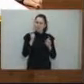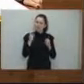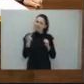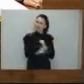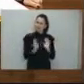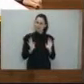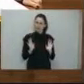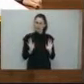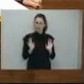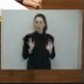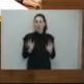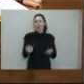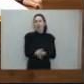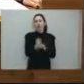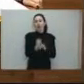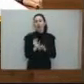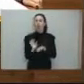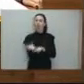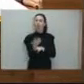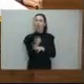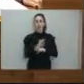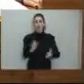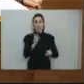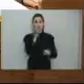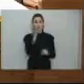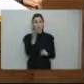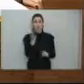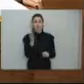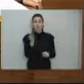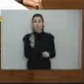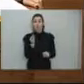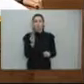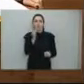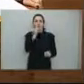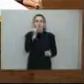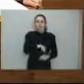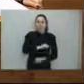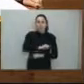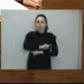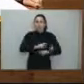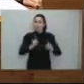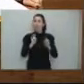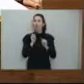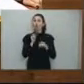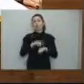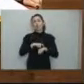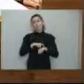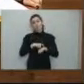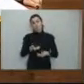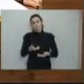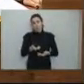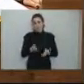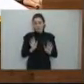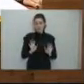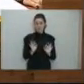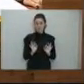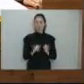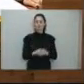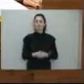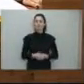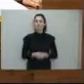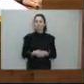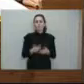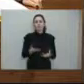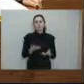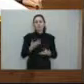evitar cualquier jactancia, porque ni lo merece ni los tiempos lo requieren. Hemos hecho lo que